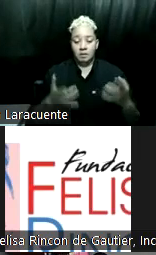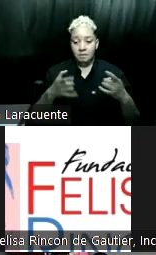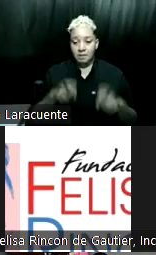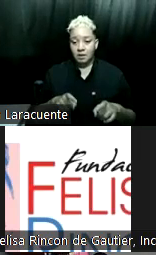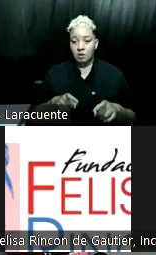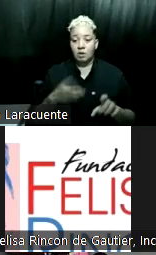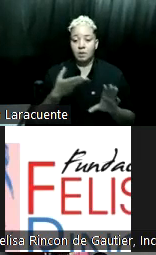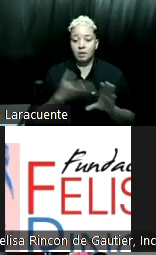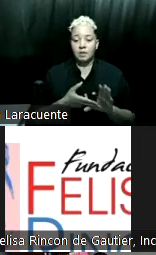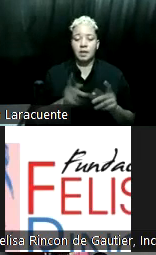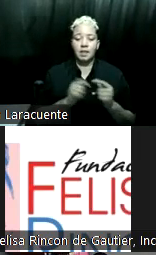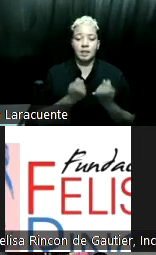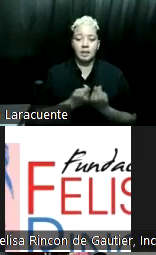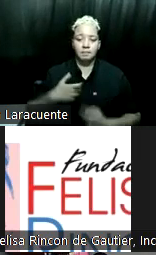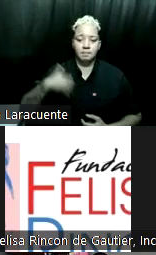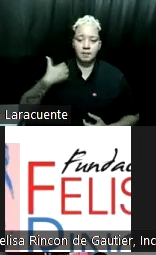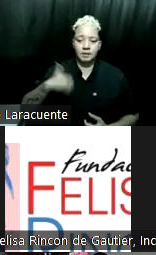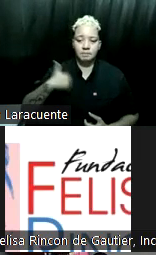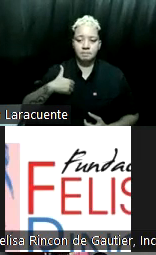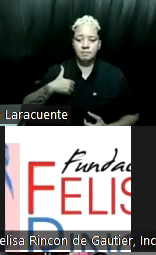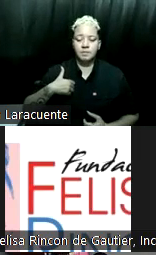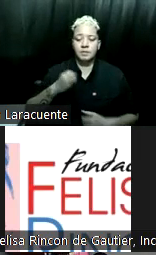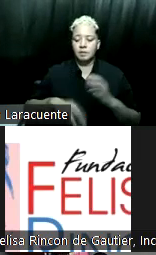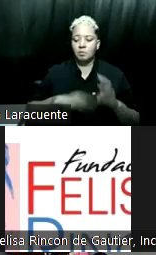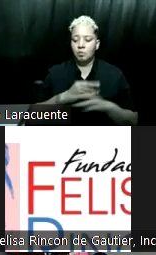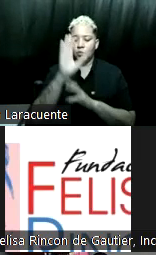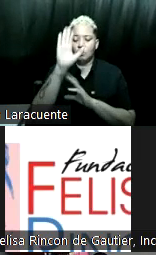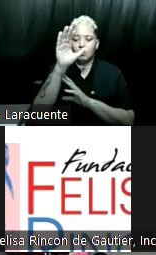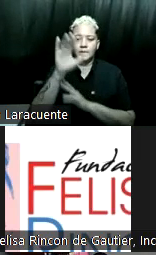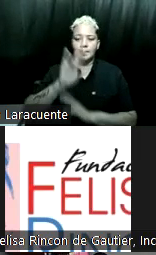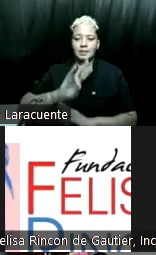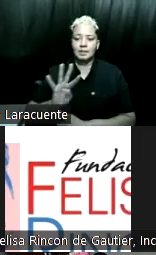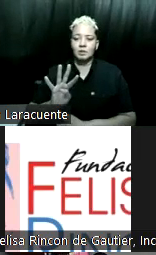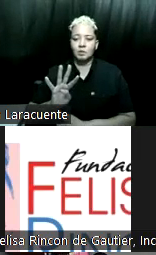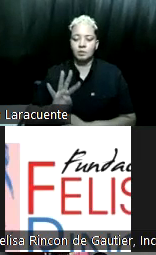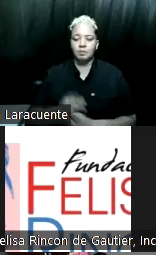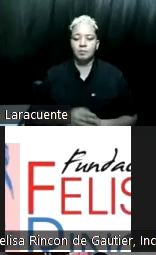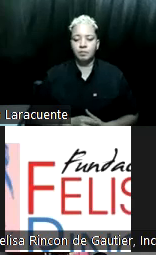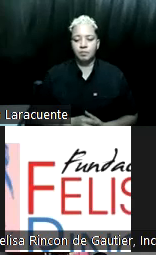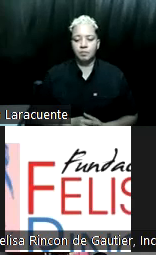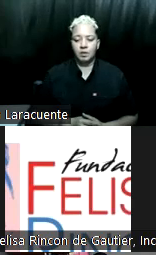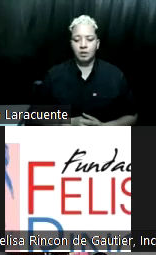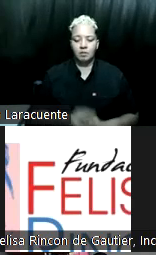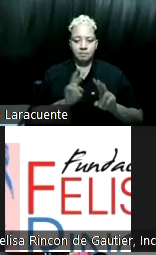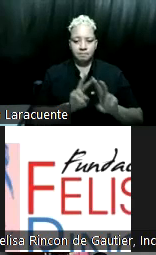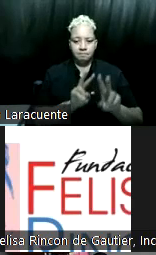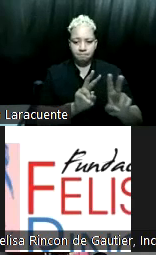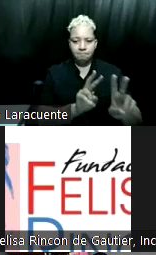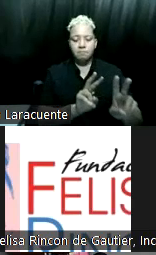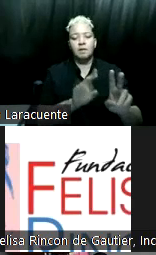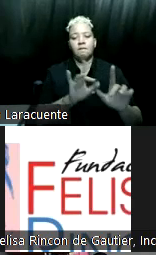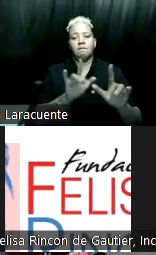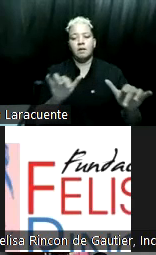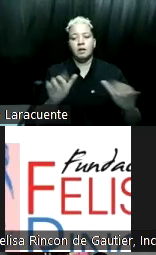participación del equipo argentino en el Mundo Básquet 74. Al sepelio asisten varios